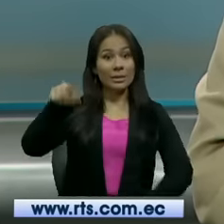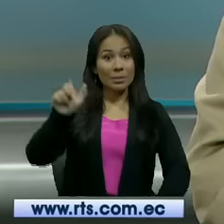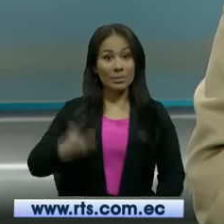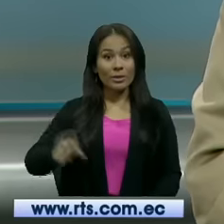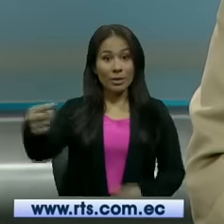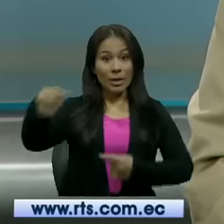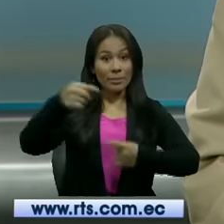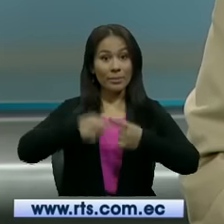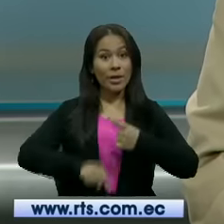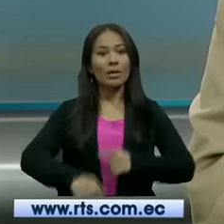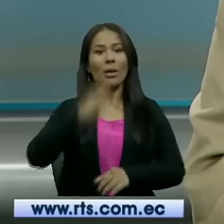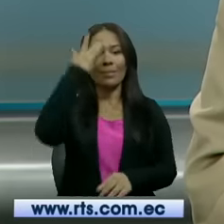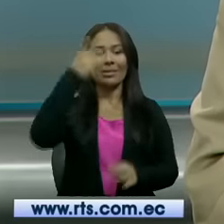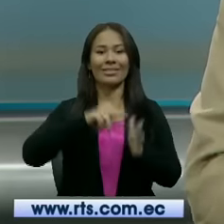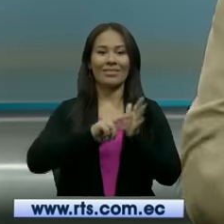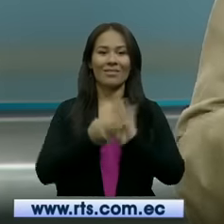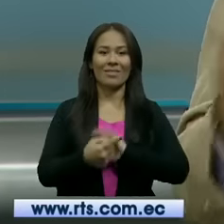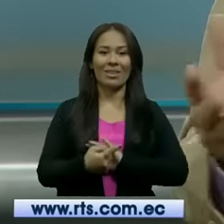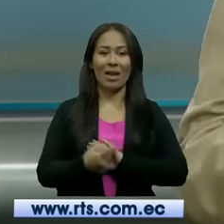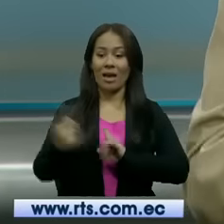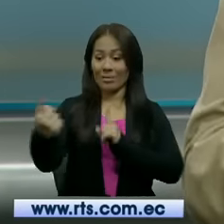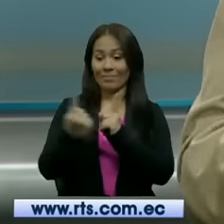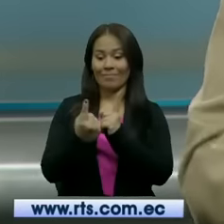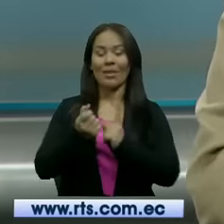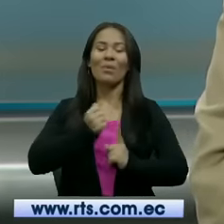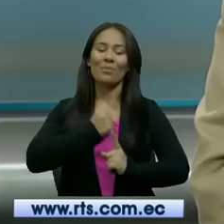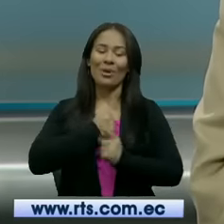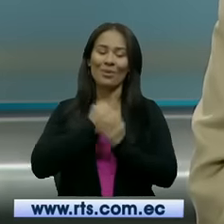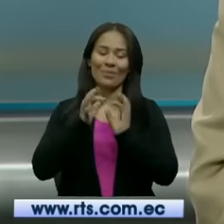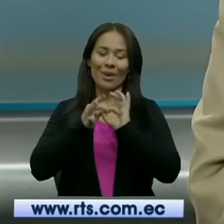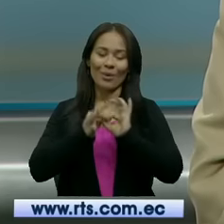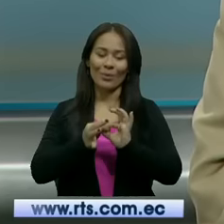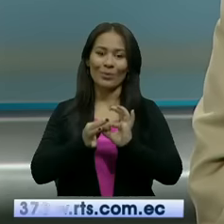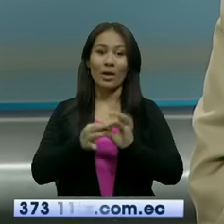es porque es tuya. Si no vuelve o no regresa,